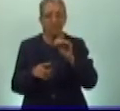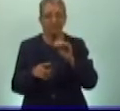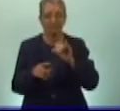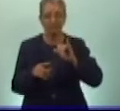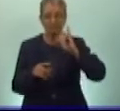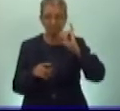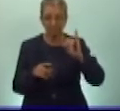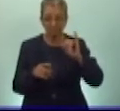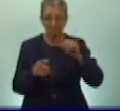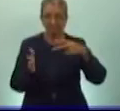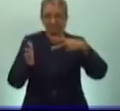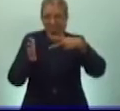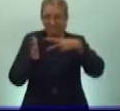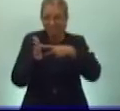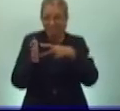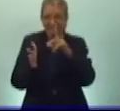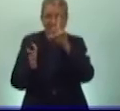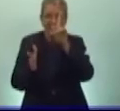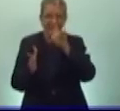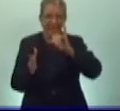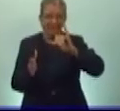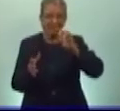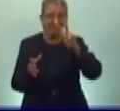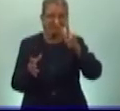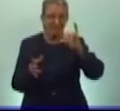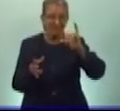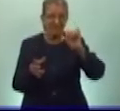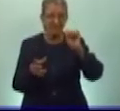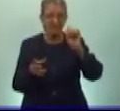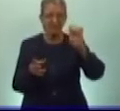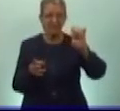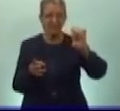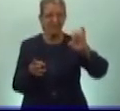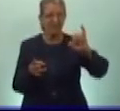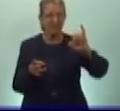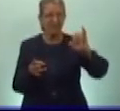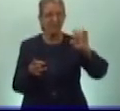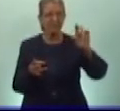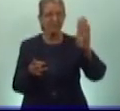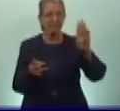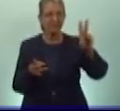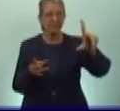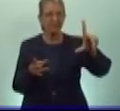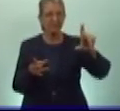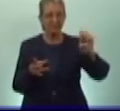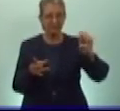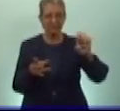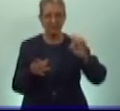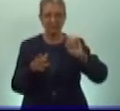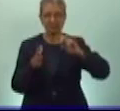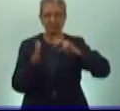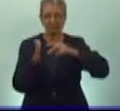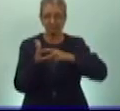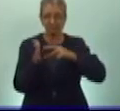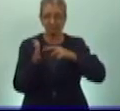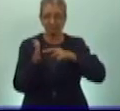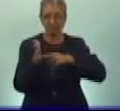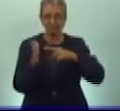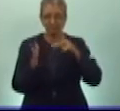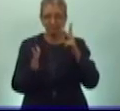6 es divisible por 2 porque precisamente 2 por 3 es igual a 6. Es